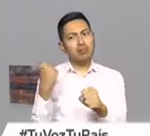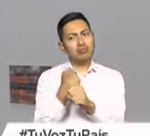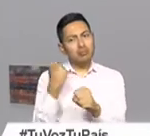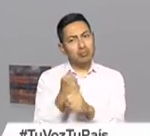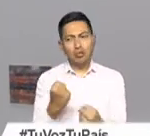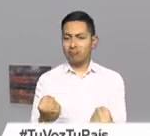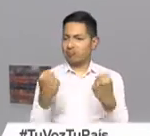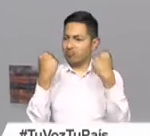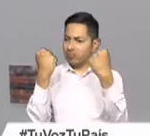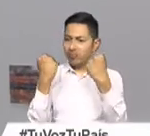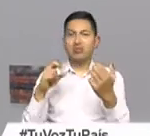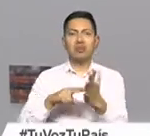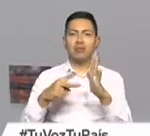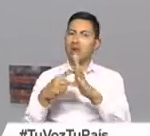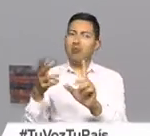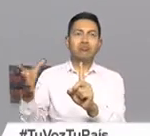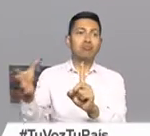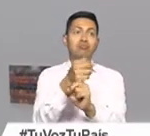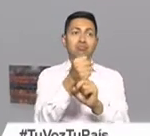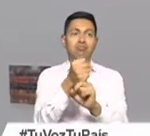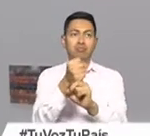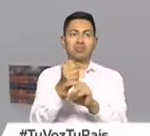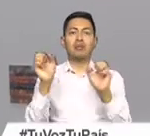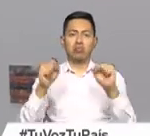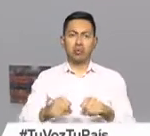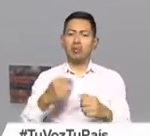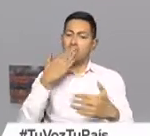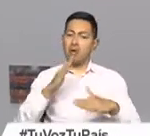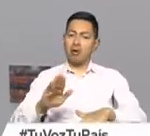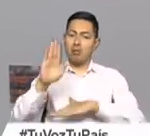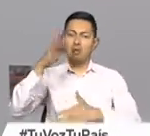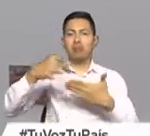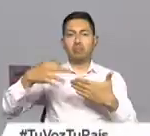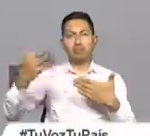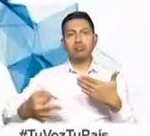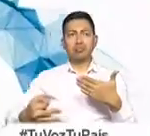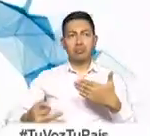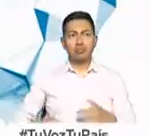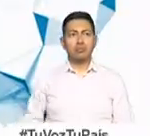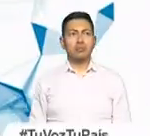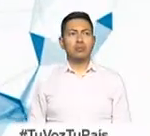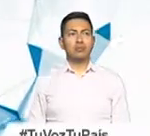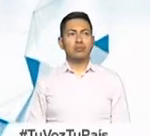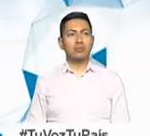mancomunado, logra muchas cosas y puede cristalizar este sueño que es casa para todos.